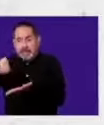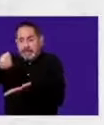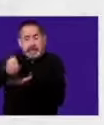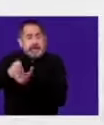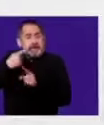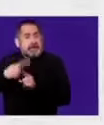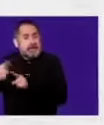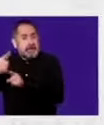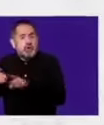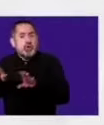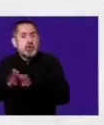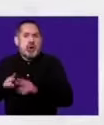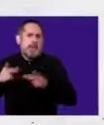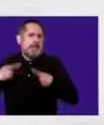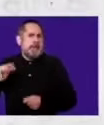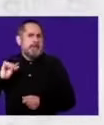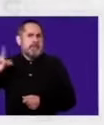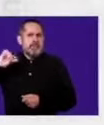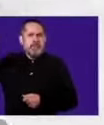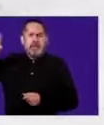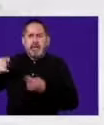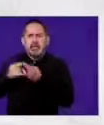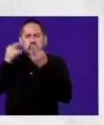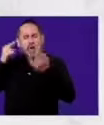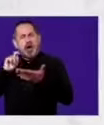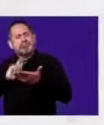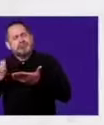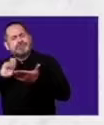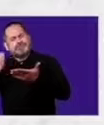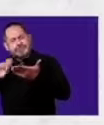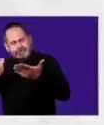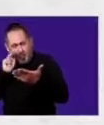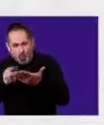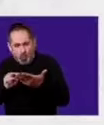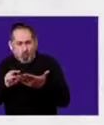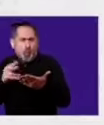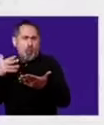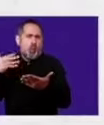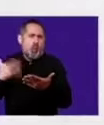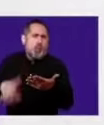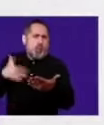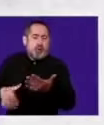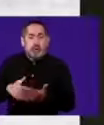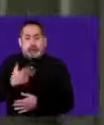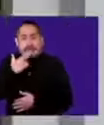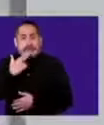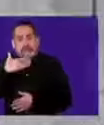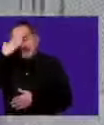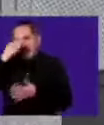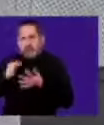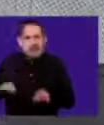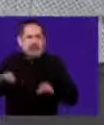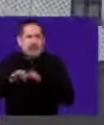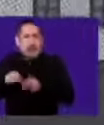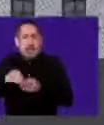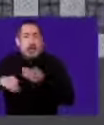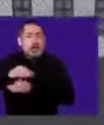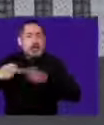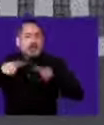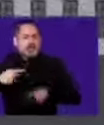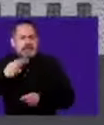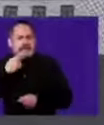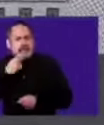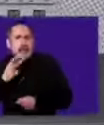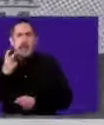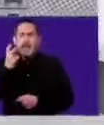originales, timbres y asuntos en que intervinieron célebres personajes de nuestra historia. Sabemos que los recursos serán de gran utilidad para